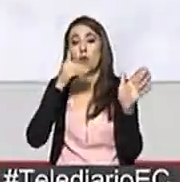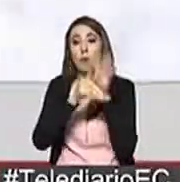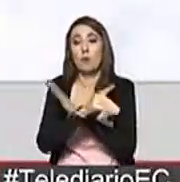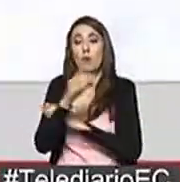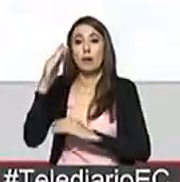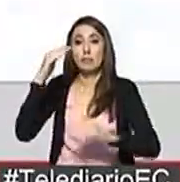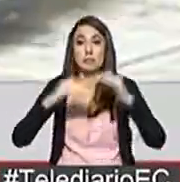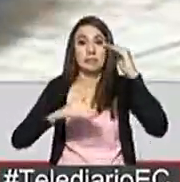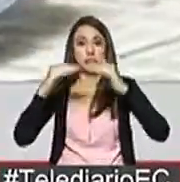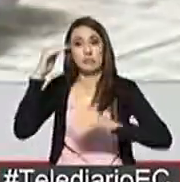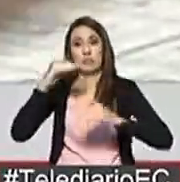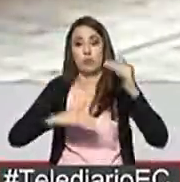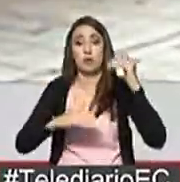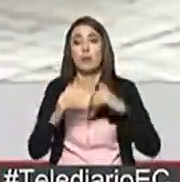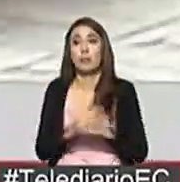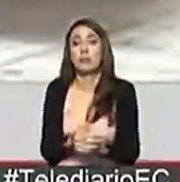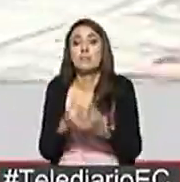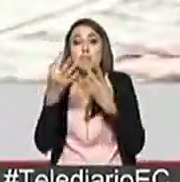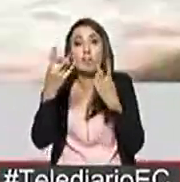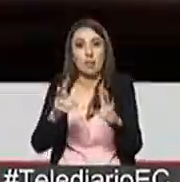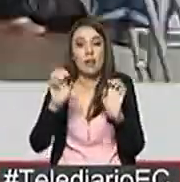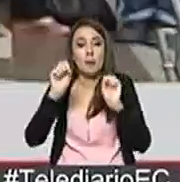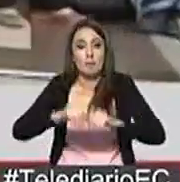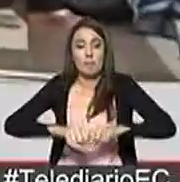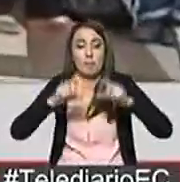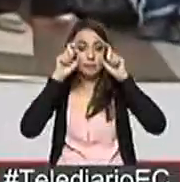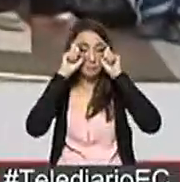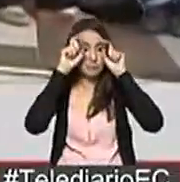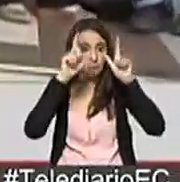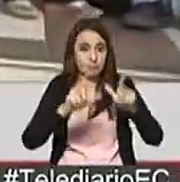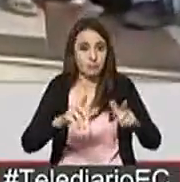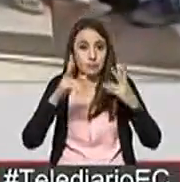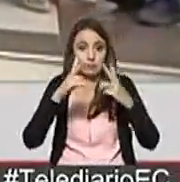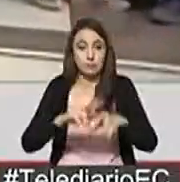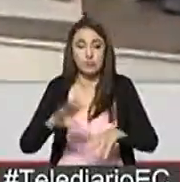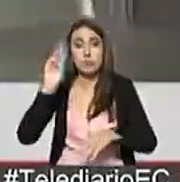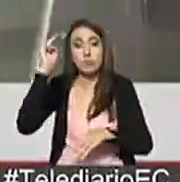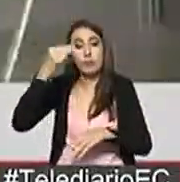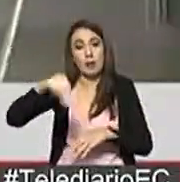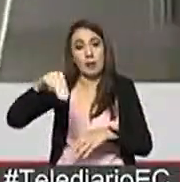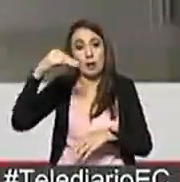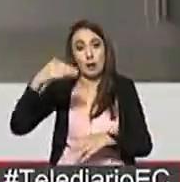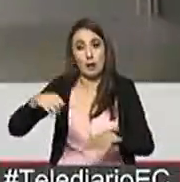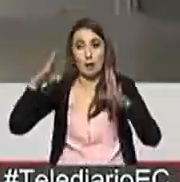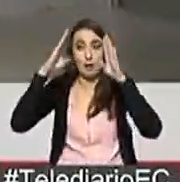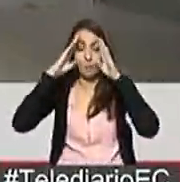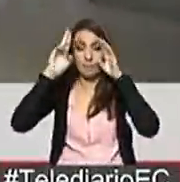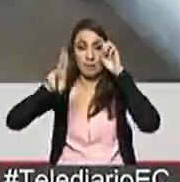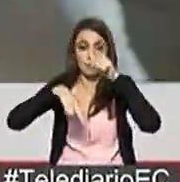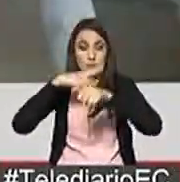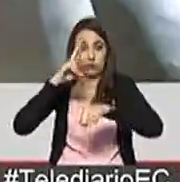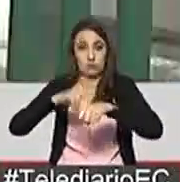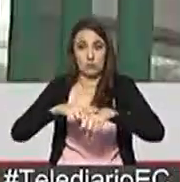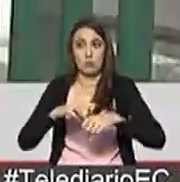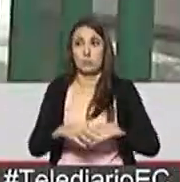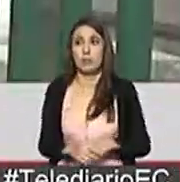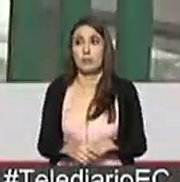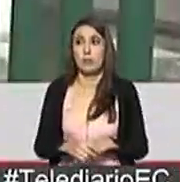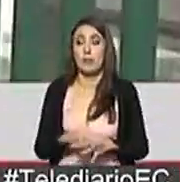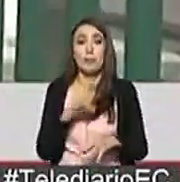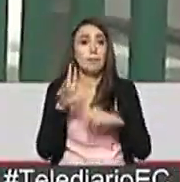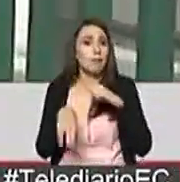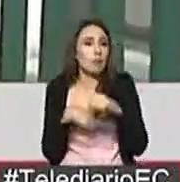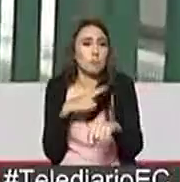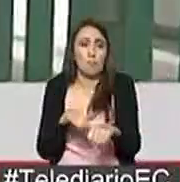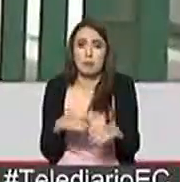supuestas irregularidades. El caso ya está en fiscalía. La mañana de este miércoles, la atención se dio con normalidad en el nosocomio.